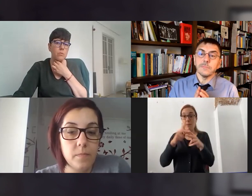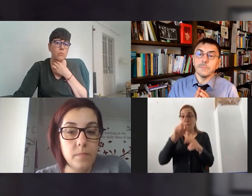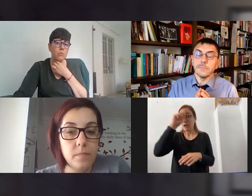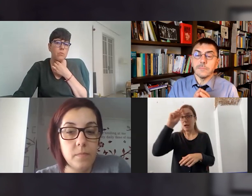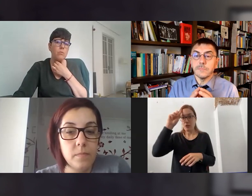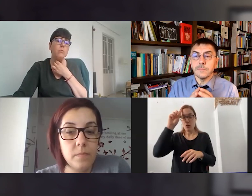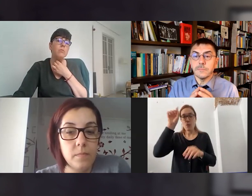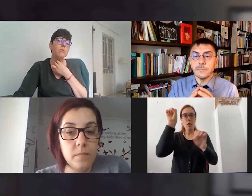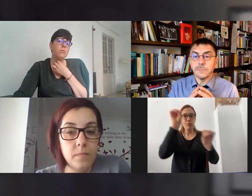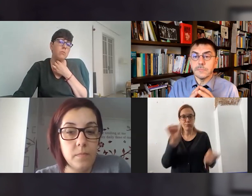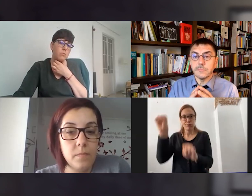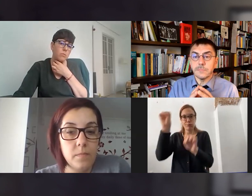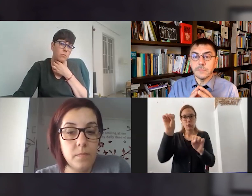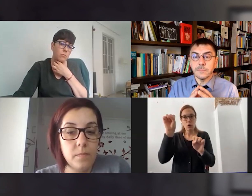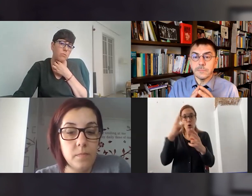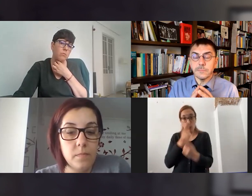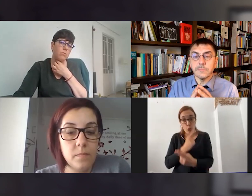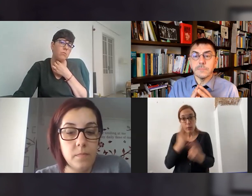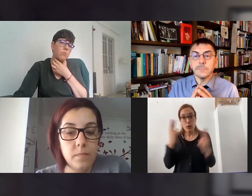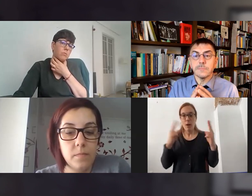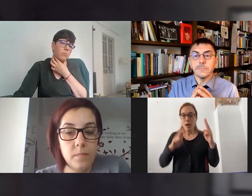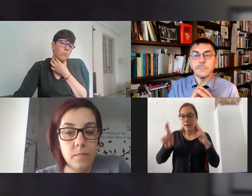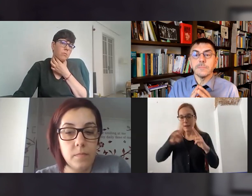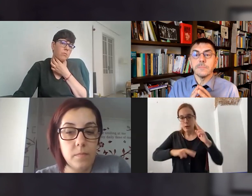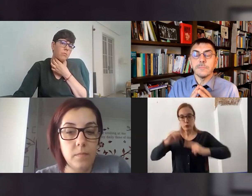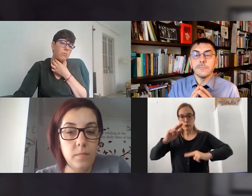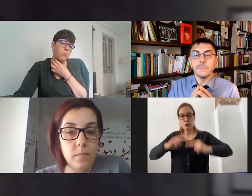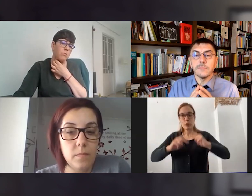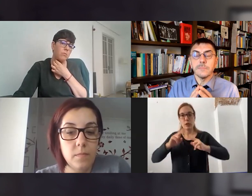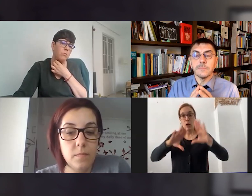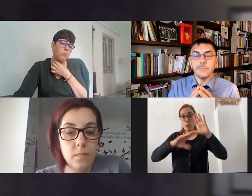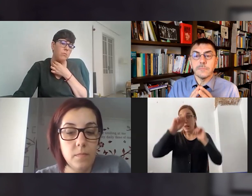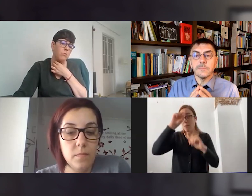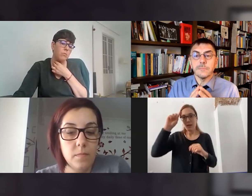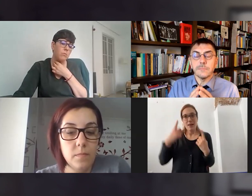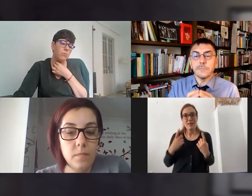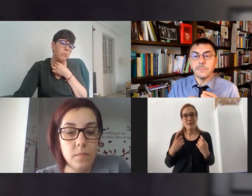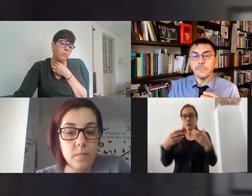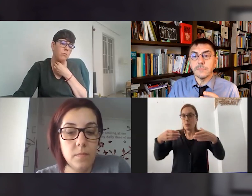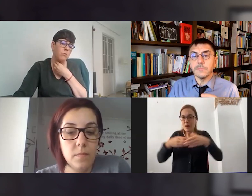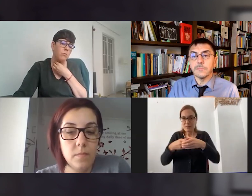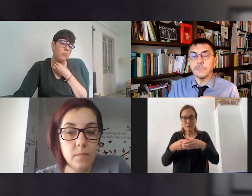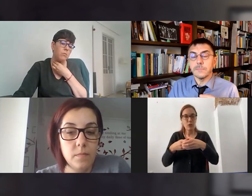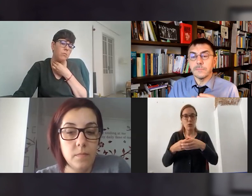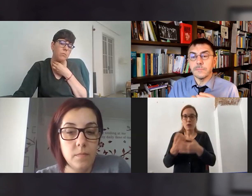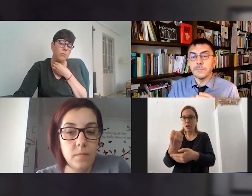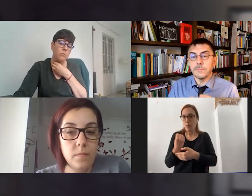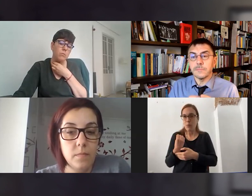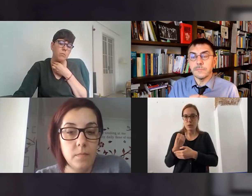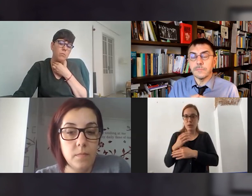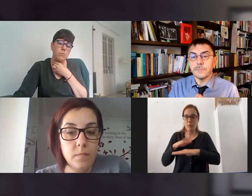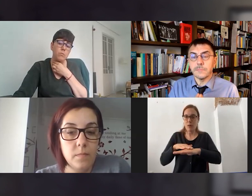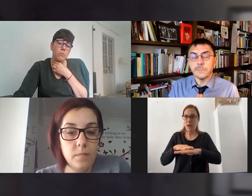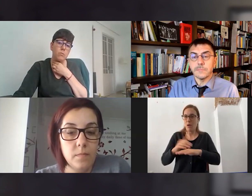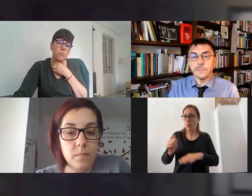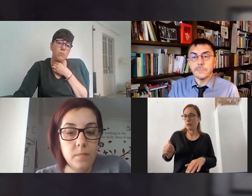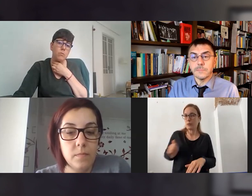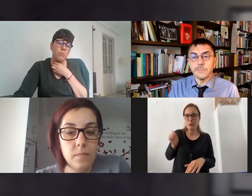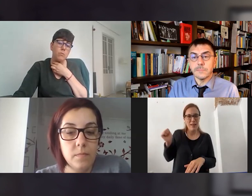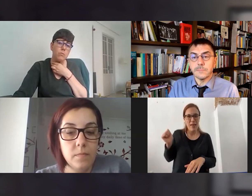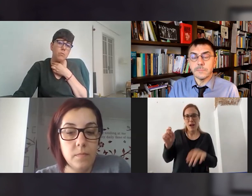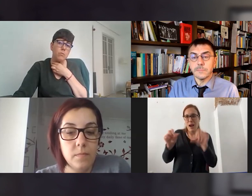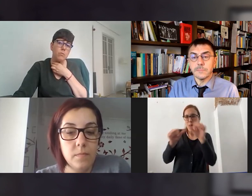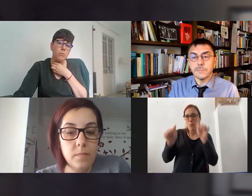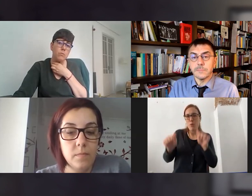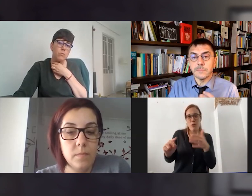reconstruir la Comunidad de Madrid, necesitamos un partido que vaya a blindar eso también. Creo que es además una oportunidad para dejar atrás el modelo de fracaso del